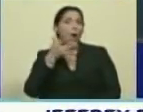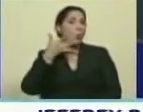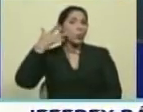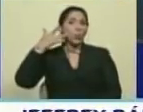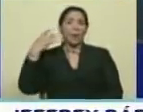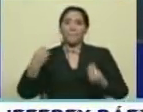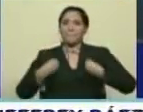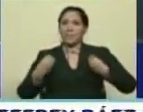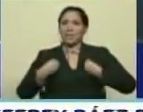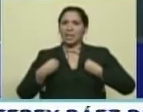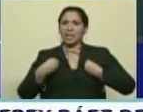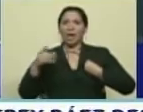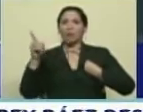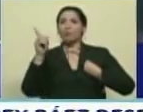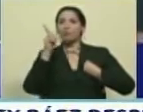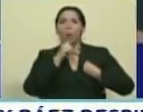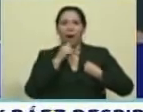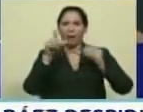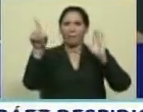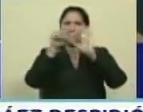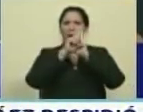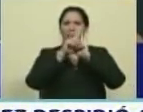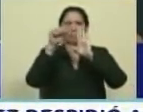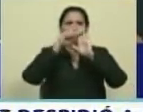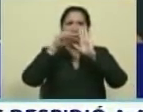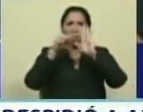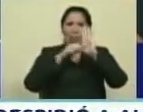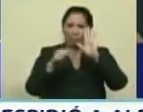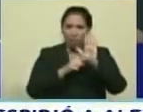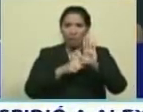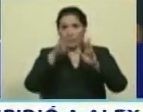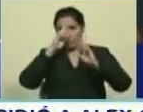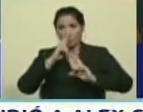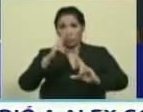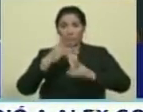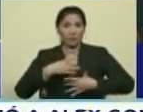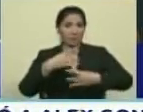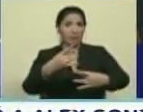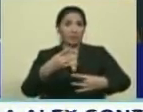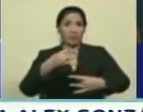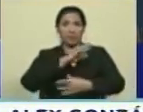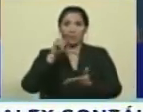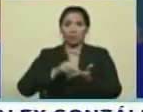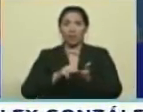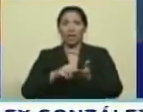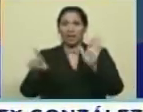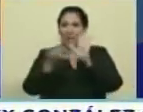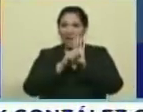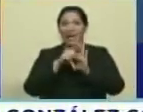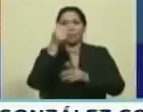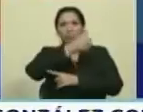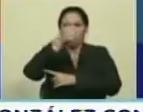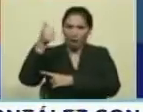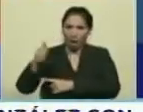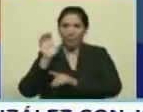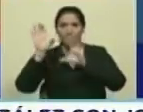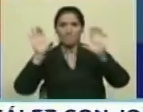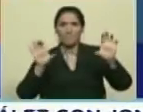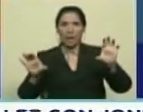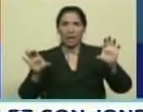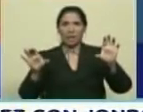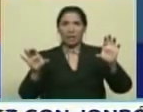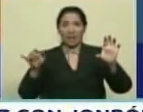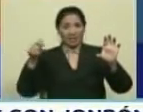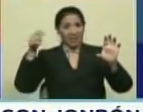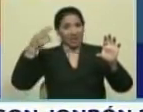sin condicionamientos, respetuosa de los intereses nacionales y las legislaciones de cada país. Entre nosotros no caben